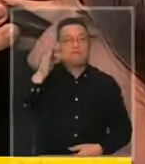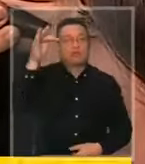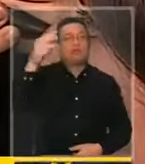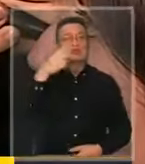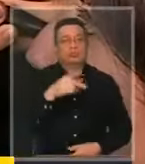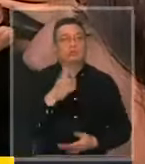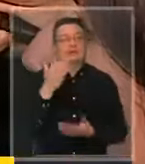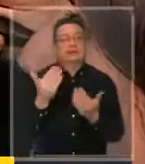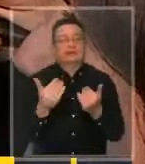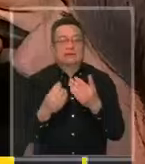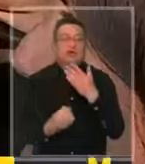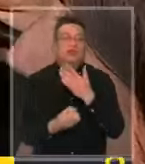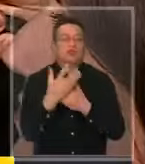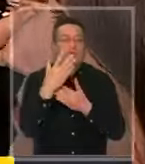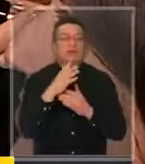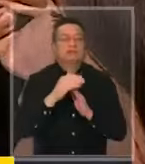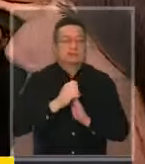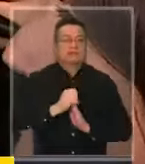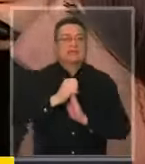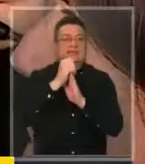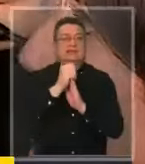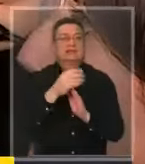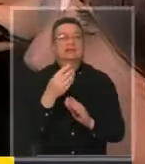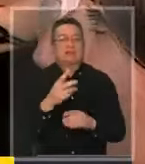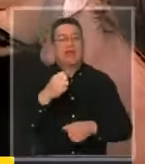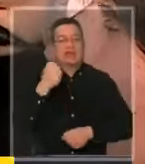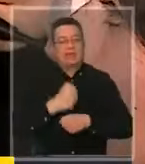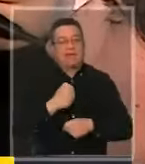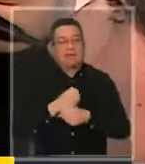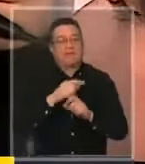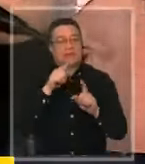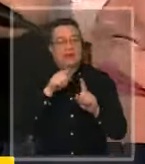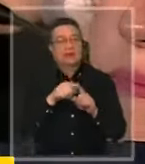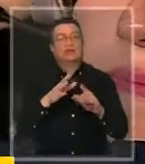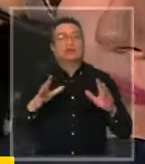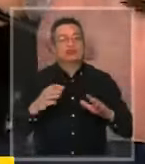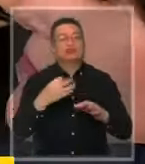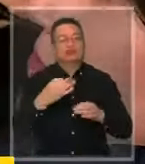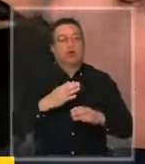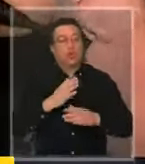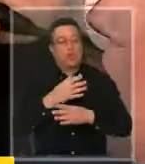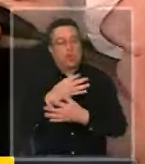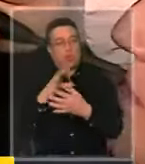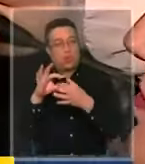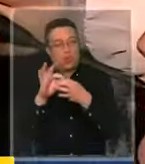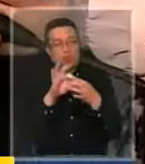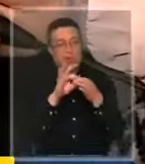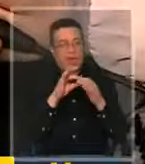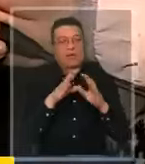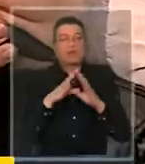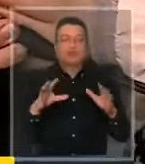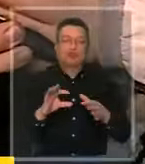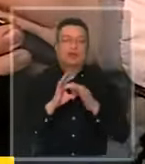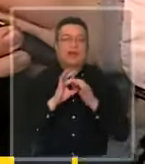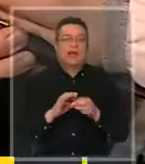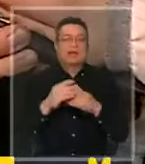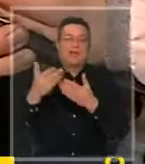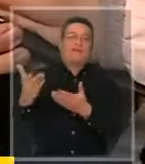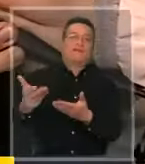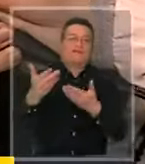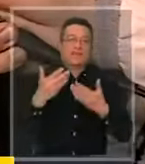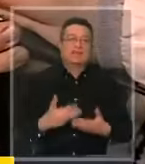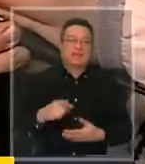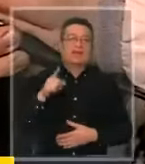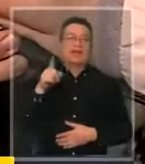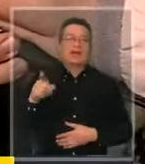nuevo liderazgo, necesita nuevas visiones, y para eso estamos trabajando con mucho sentido de unidad. Y por eso también estamos muy agradecidos de la visita que nos